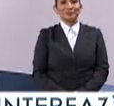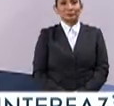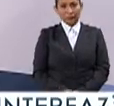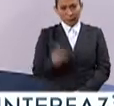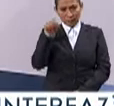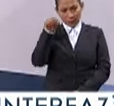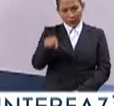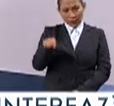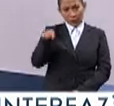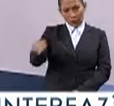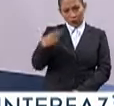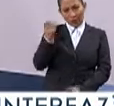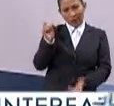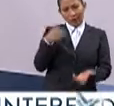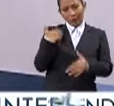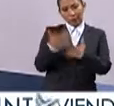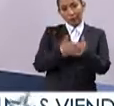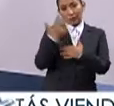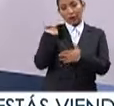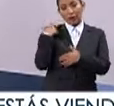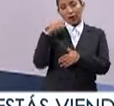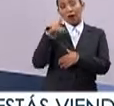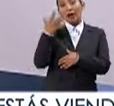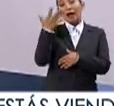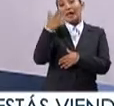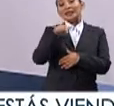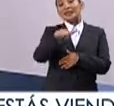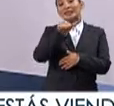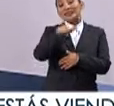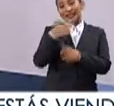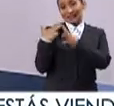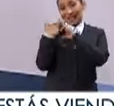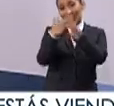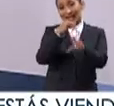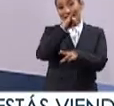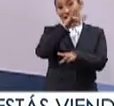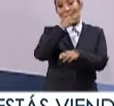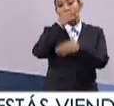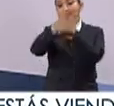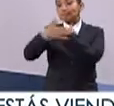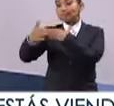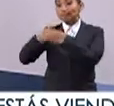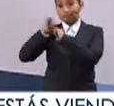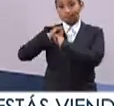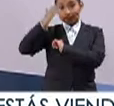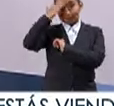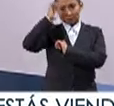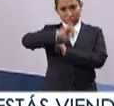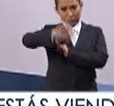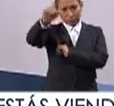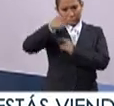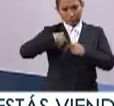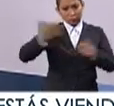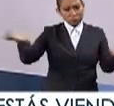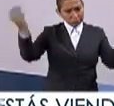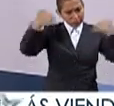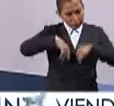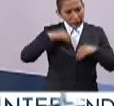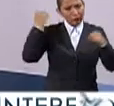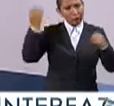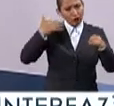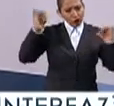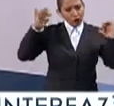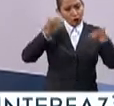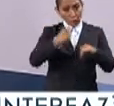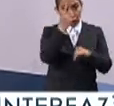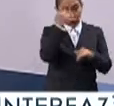precisamente en el marco de su decimosexto aniversario el ine convocó a autoridades y especialistas a una serie de foros